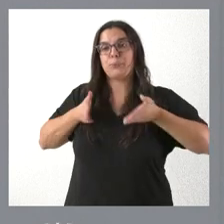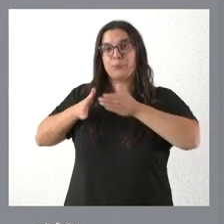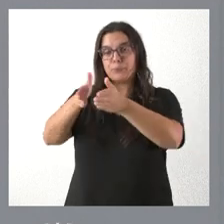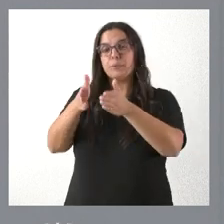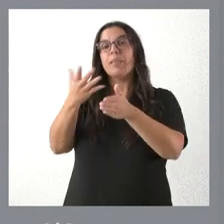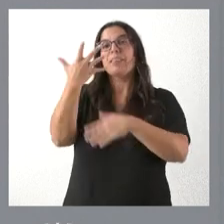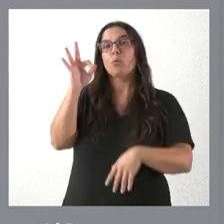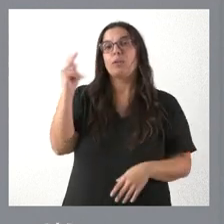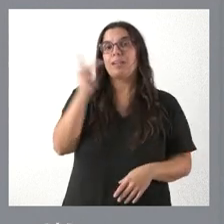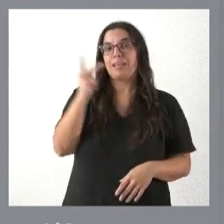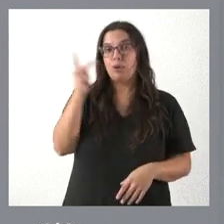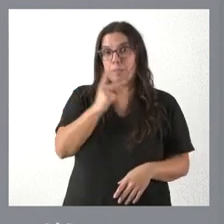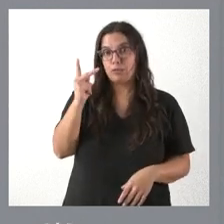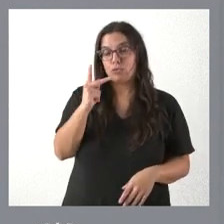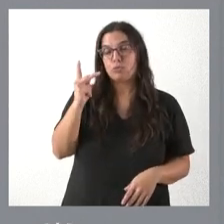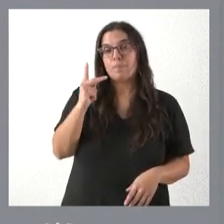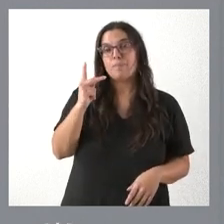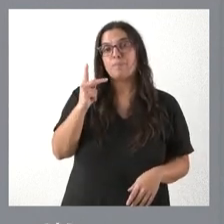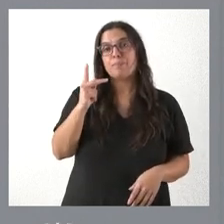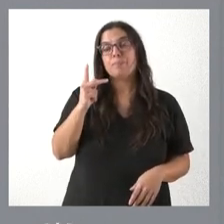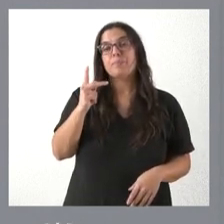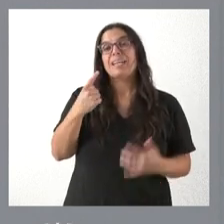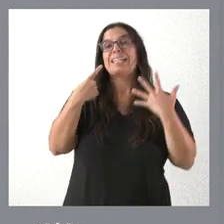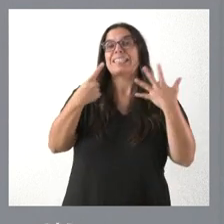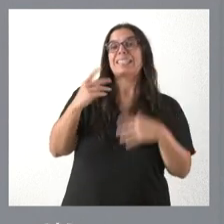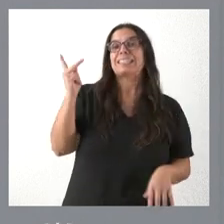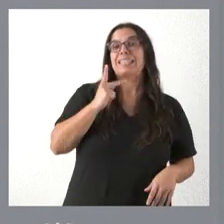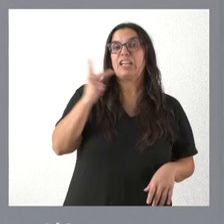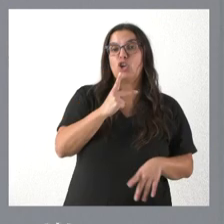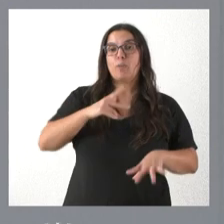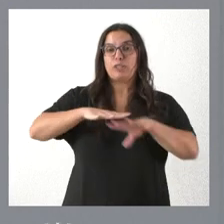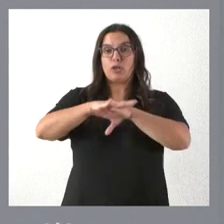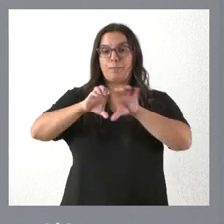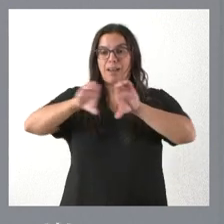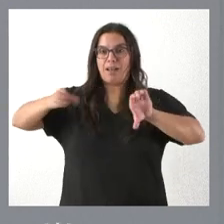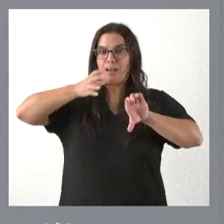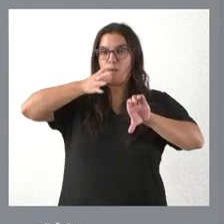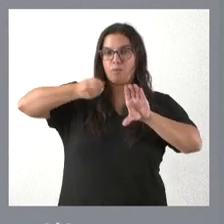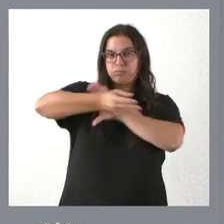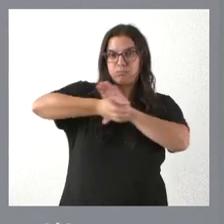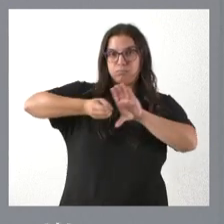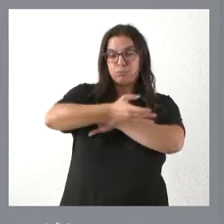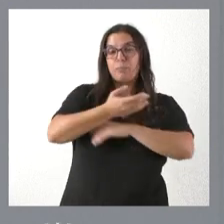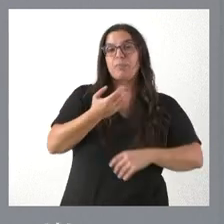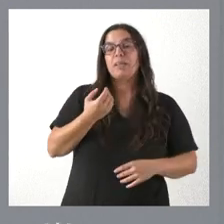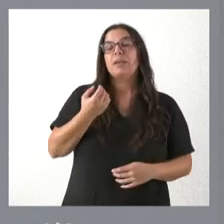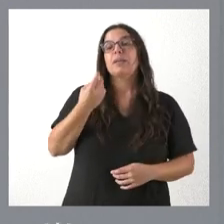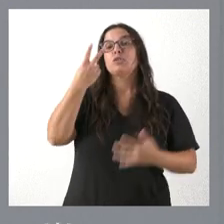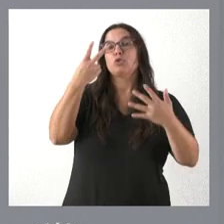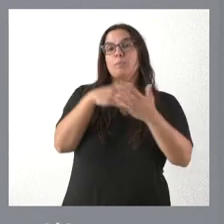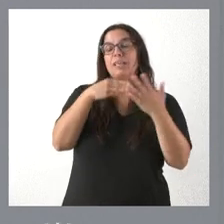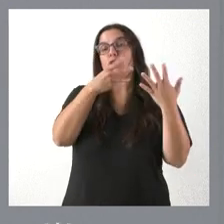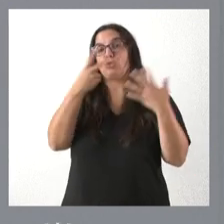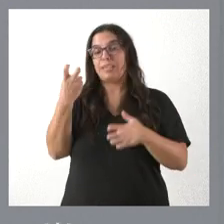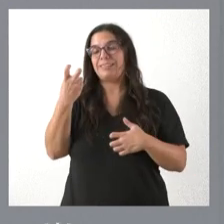kilómetros de caminos 6 km de la red de desagües más de 2.200 hectáreas que